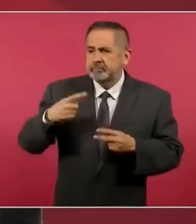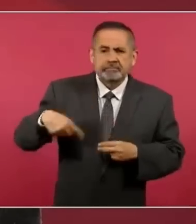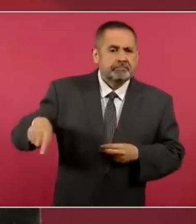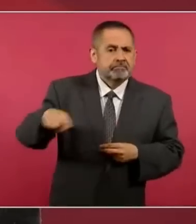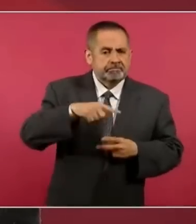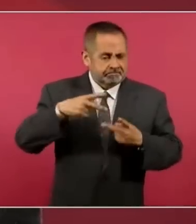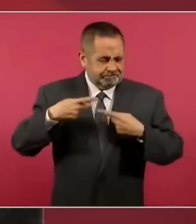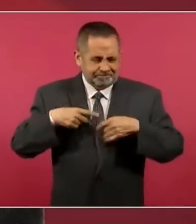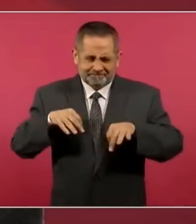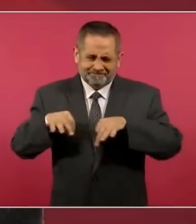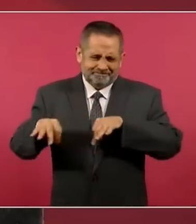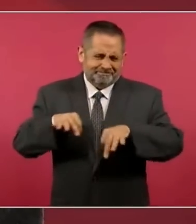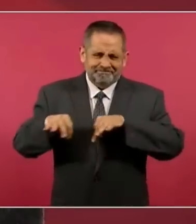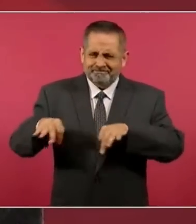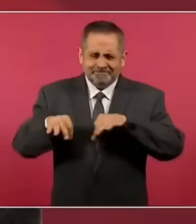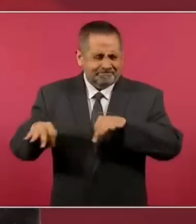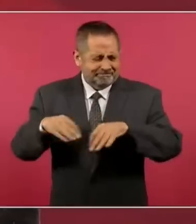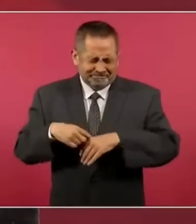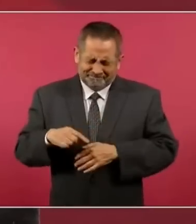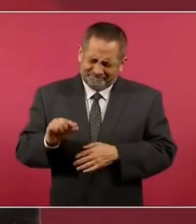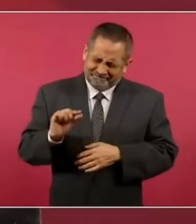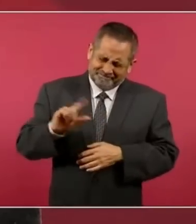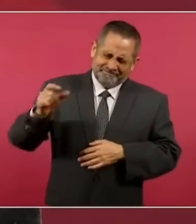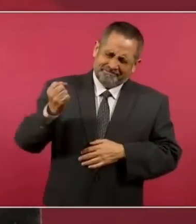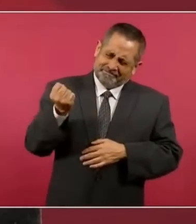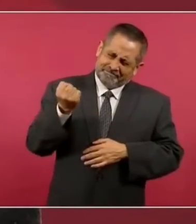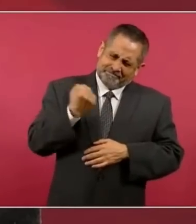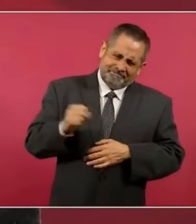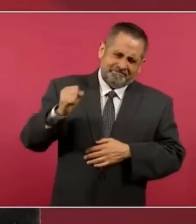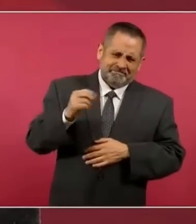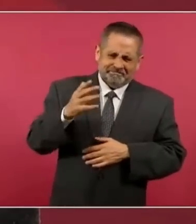trabajadores de los mejores del mundo,